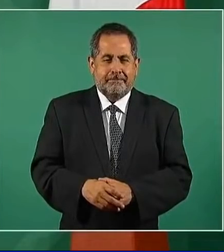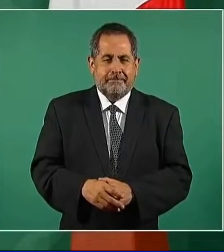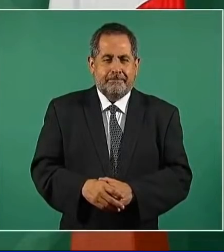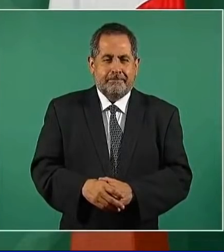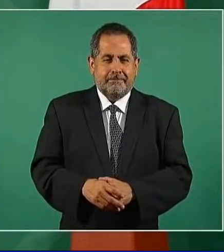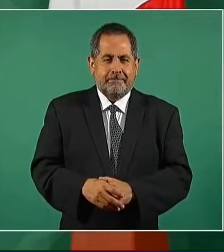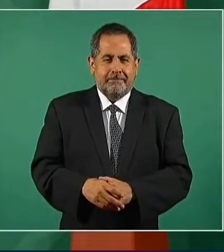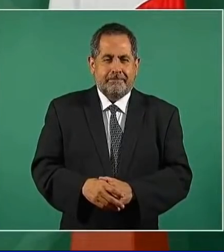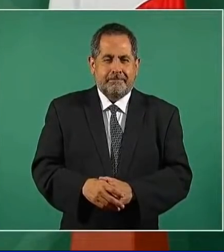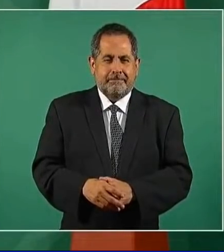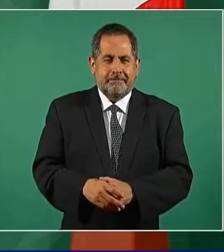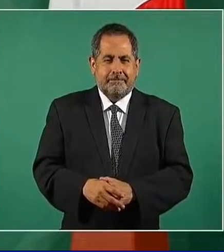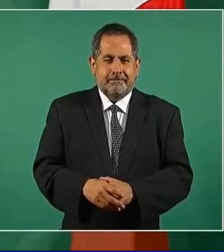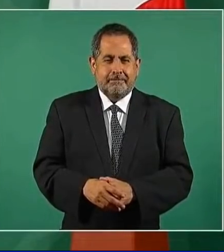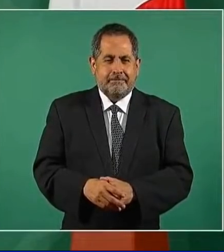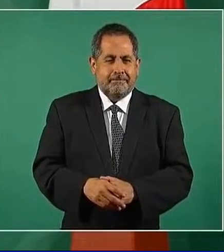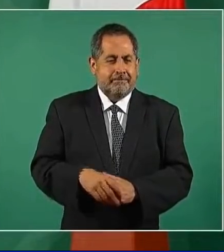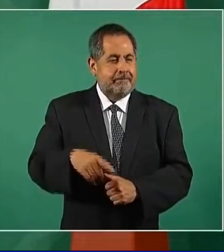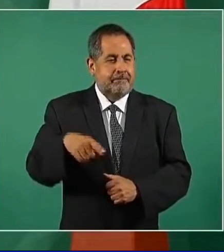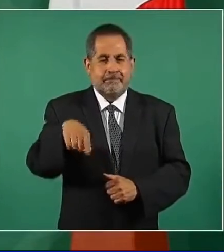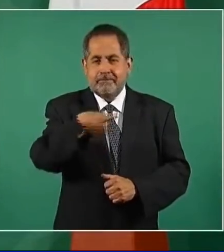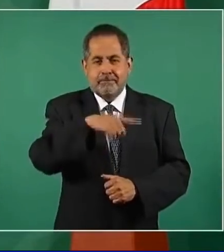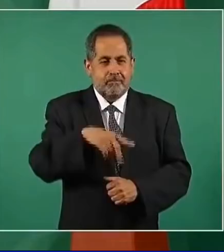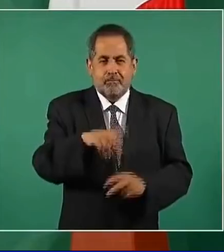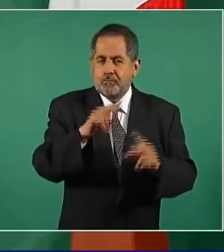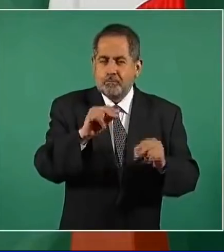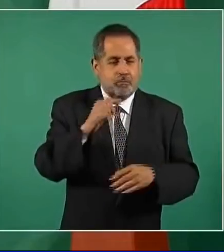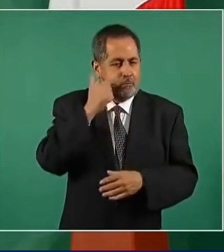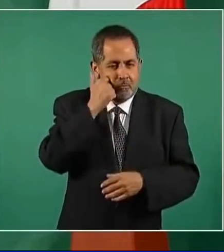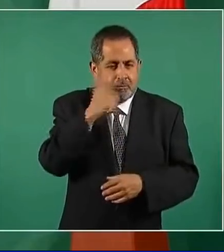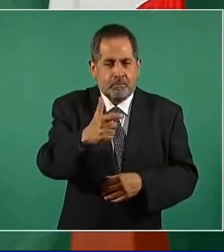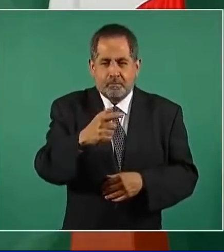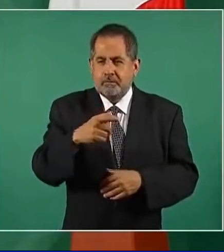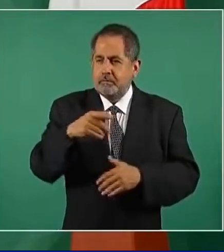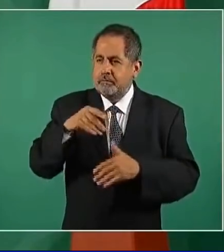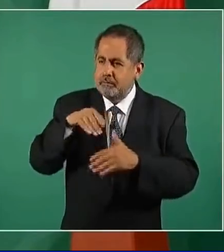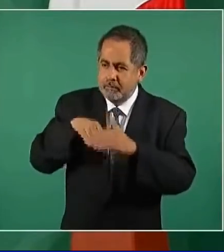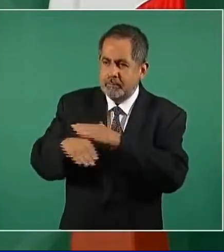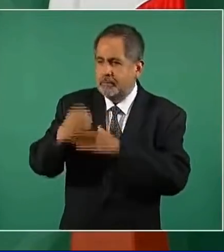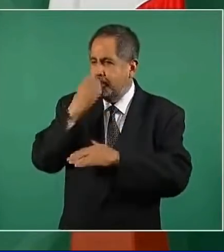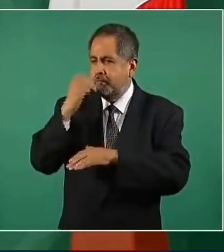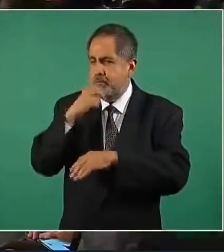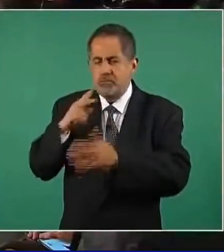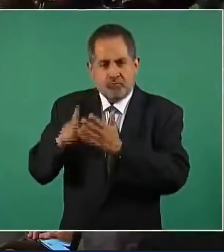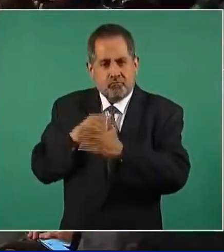eso es lo que están en contra del regreso a clases presencia